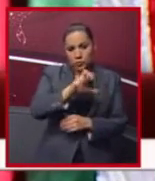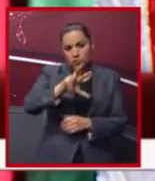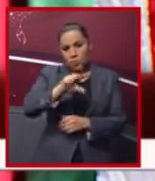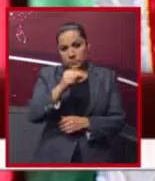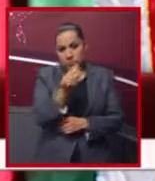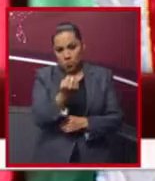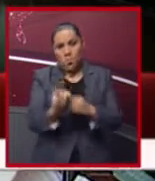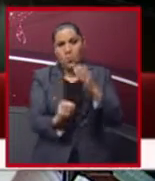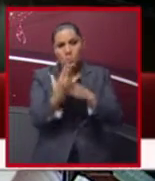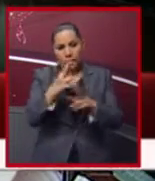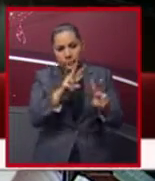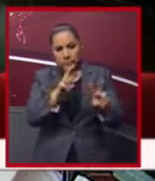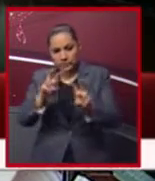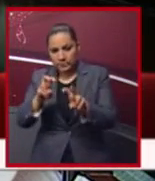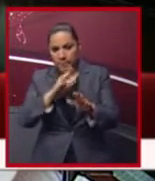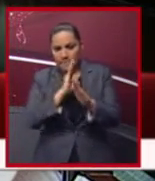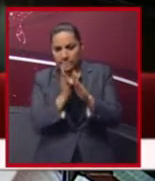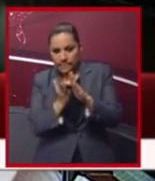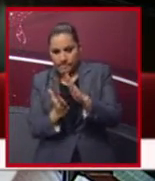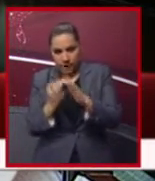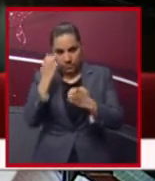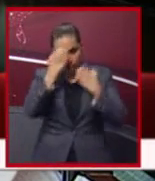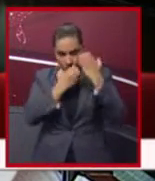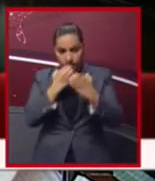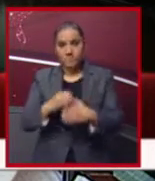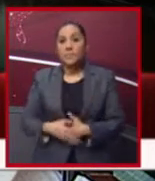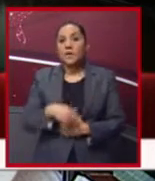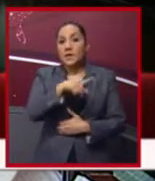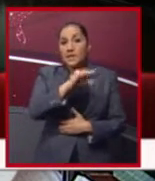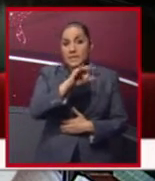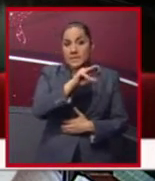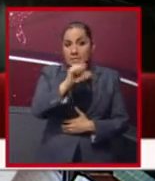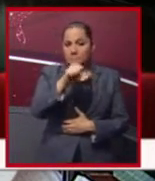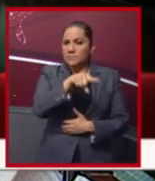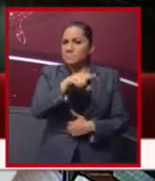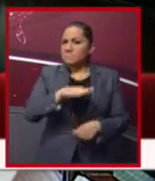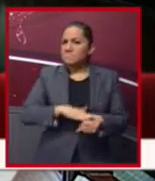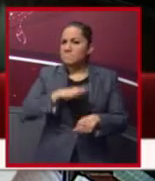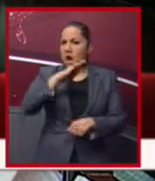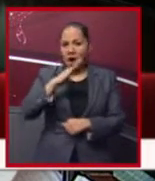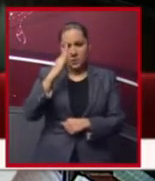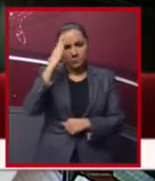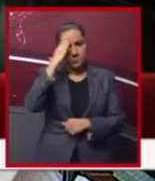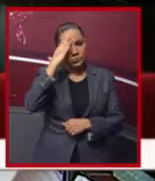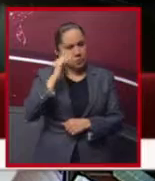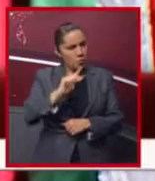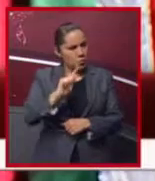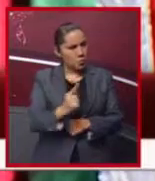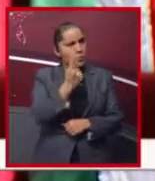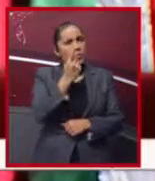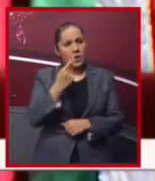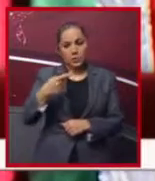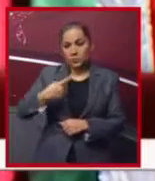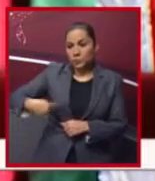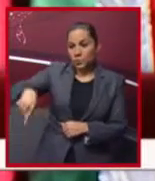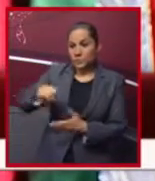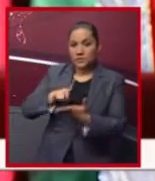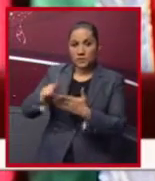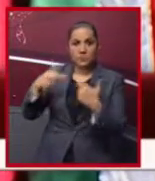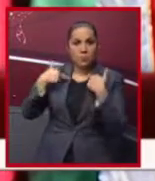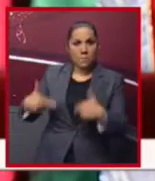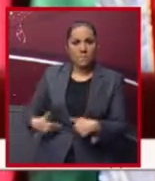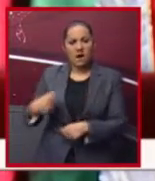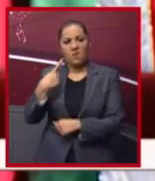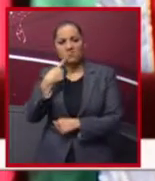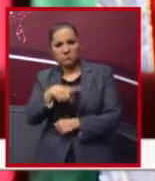nuevos expedientes. El Instituto Mexicano del Seguro Social vuelve a encabezar la lista de instituciones con mayor número de